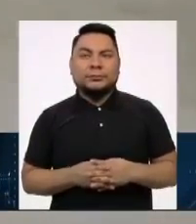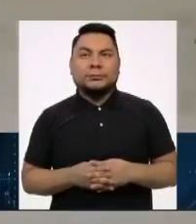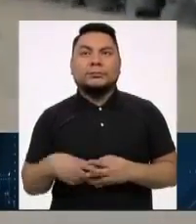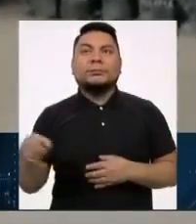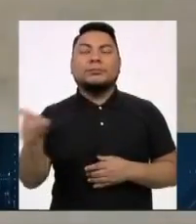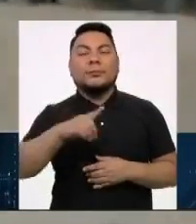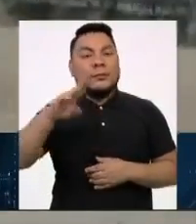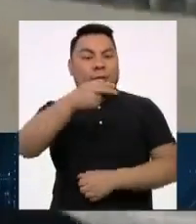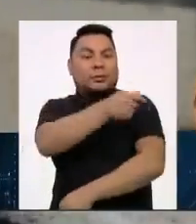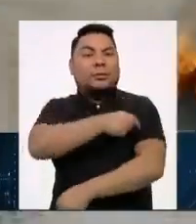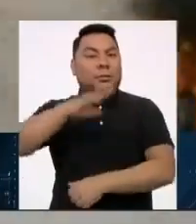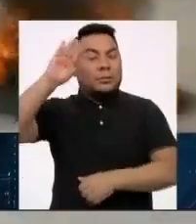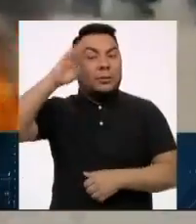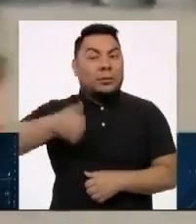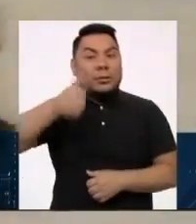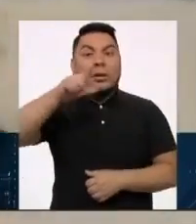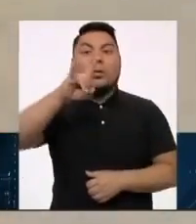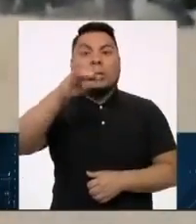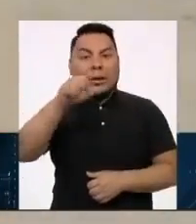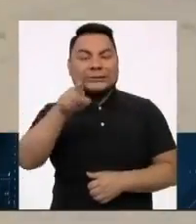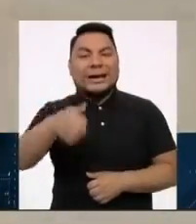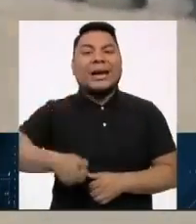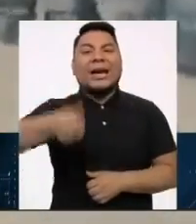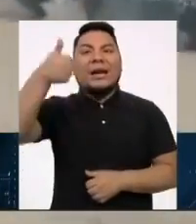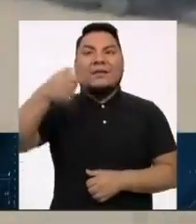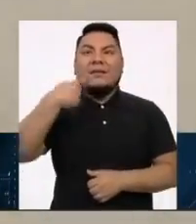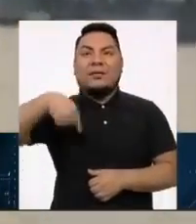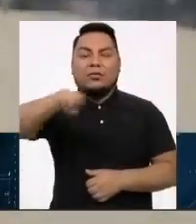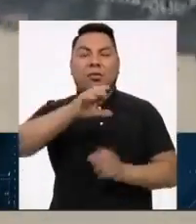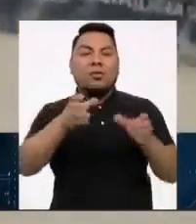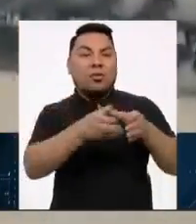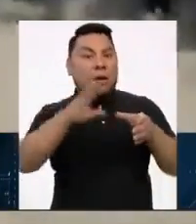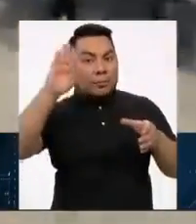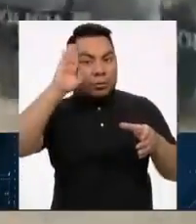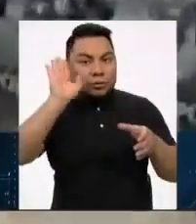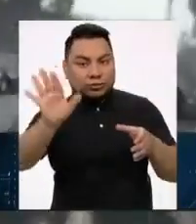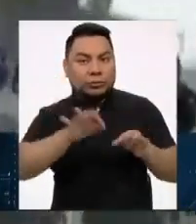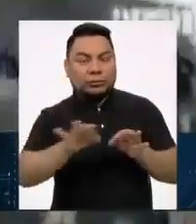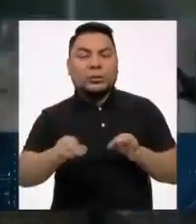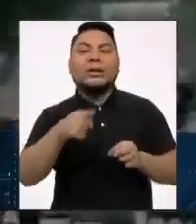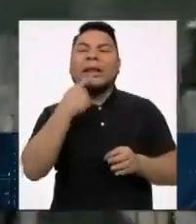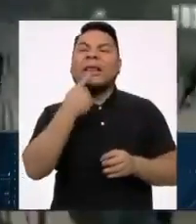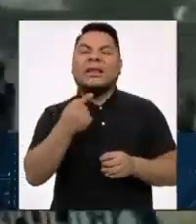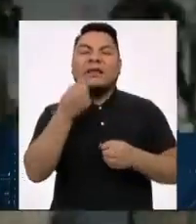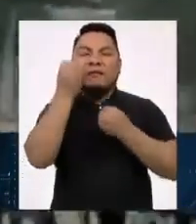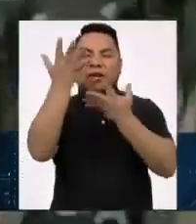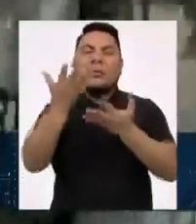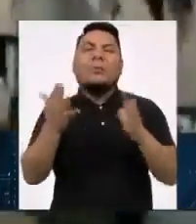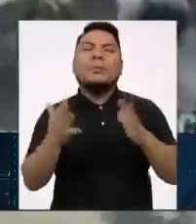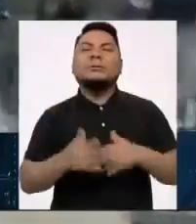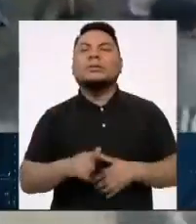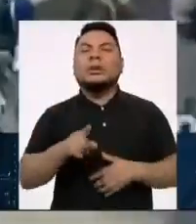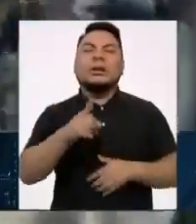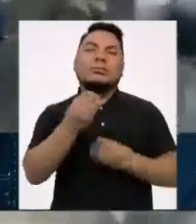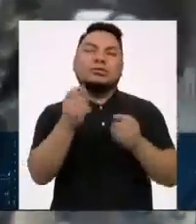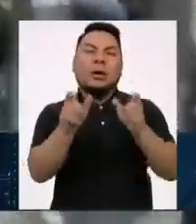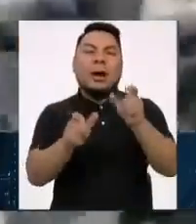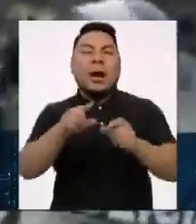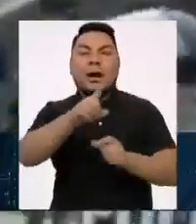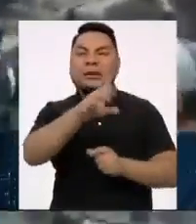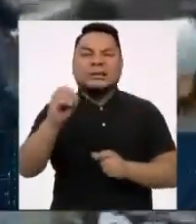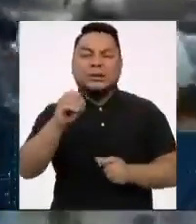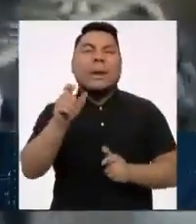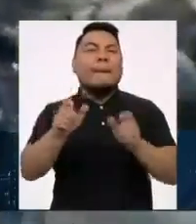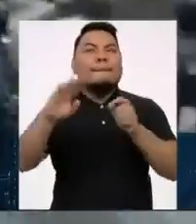El general Lucas Núñez, jefe de la segunda macrorregión policial, informó que cerca de 500 policías participaron